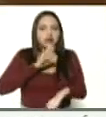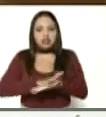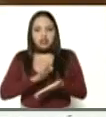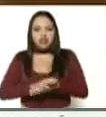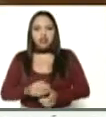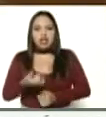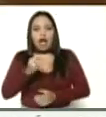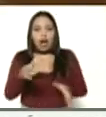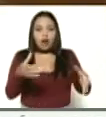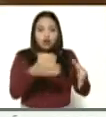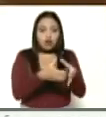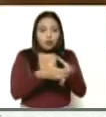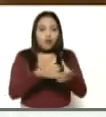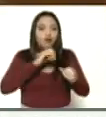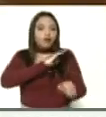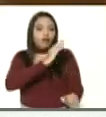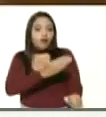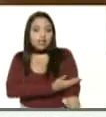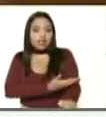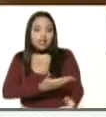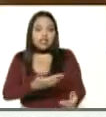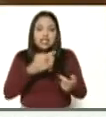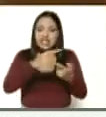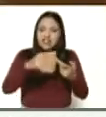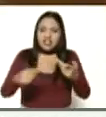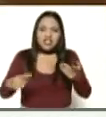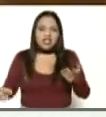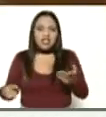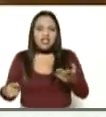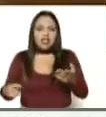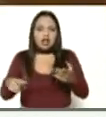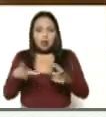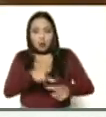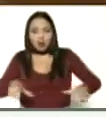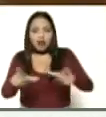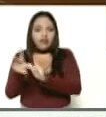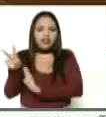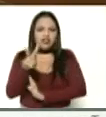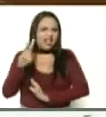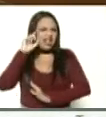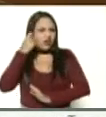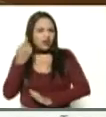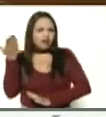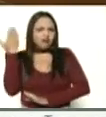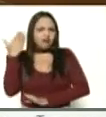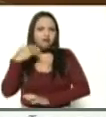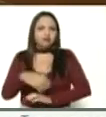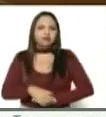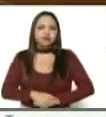sectores realistas que eran muy fuertes en diversas provincias venezolanas. Recordemos que no todas las provincias